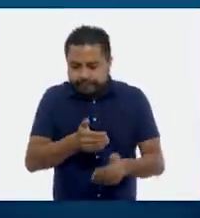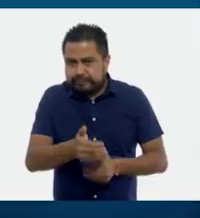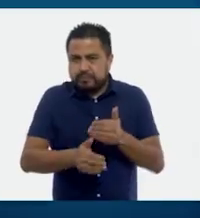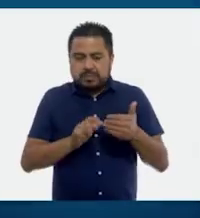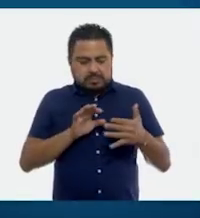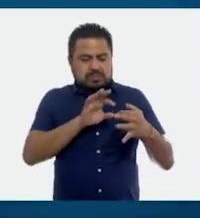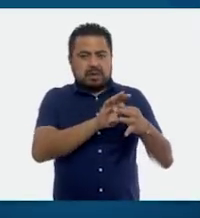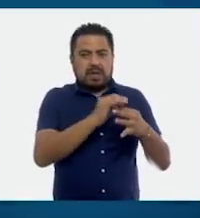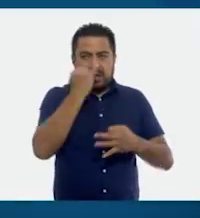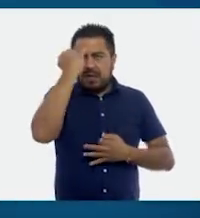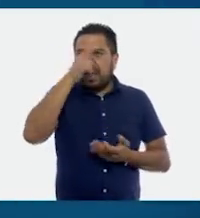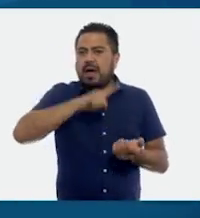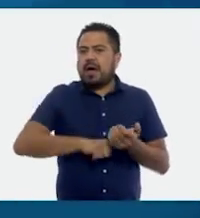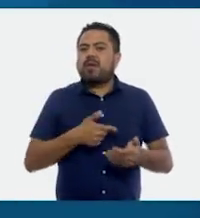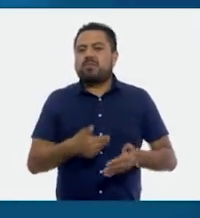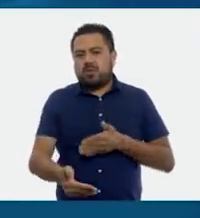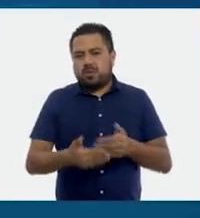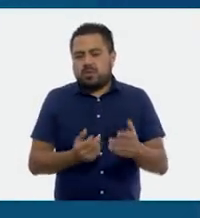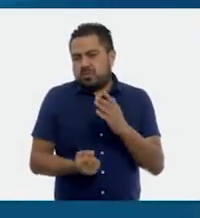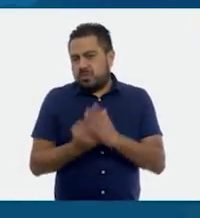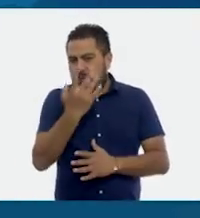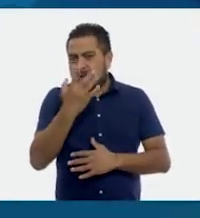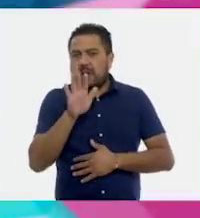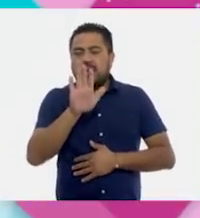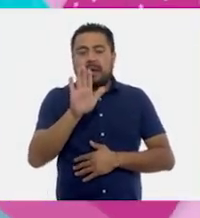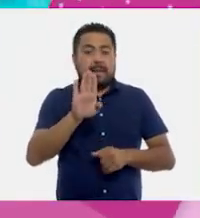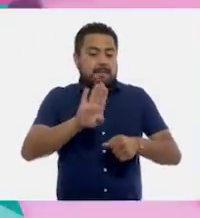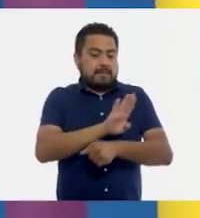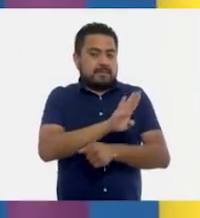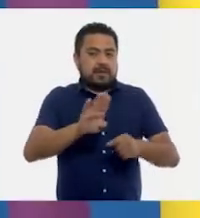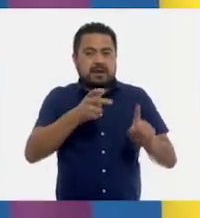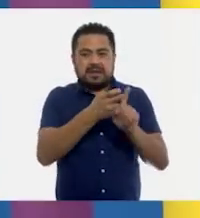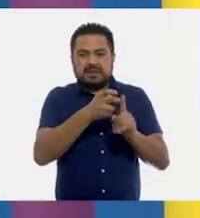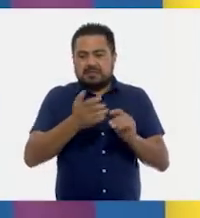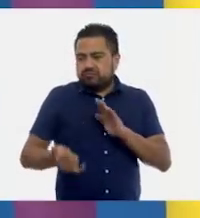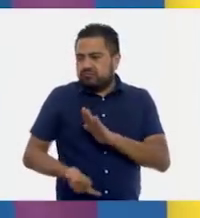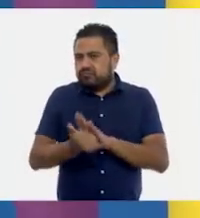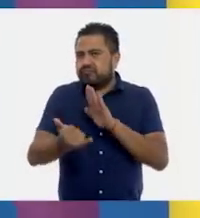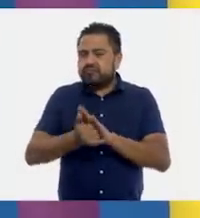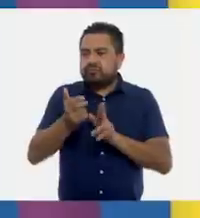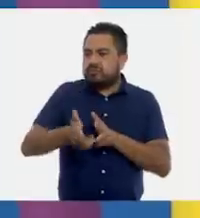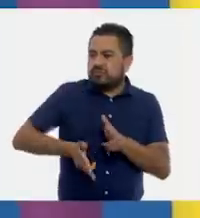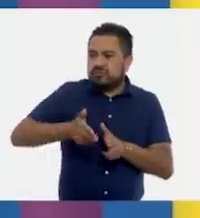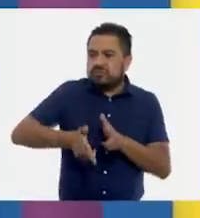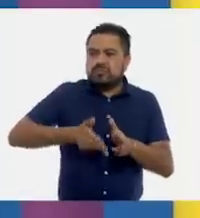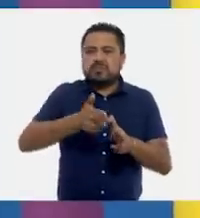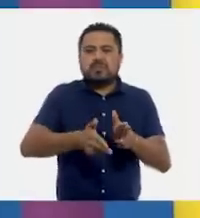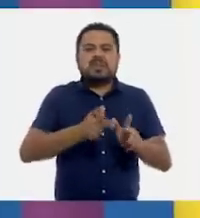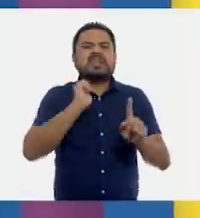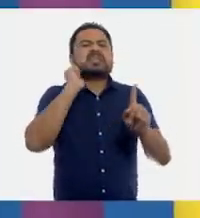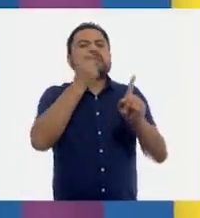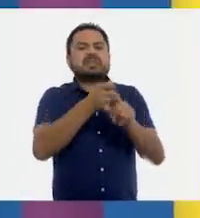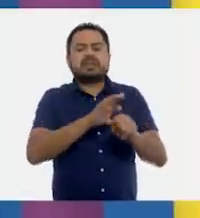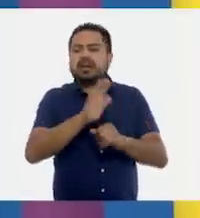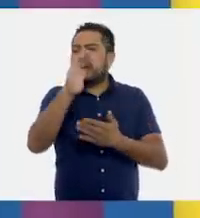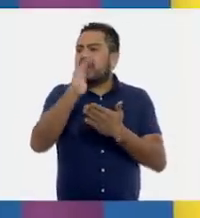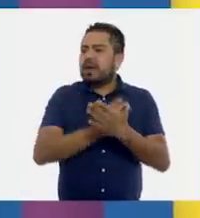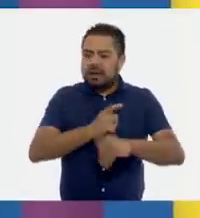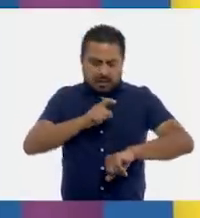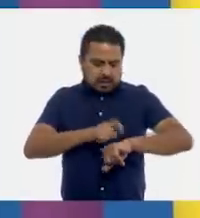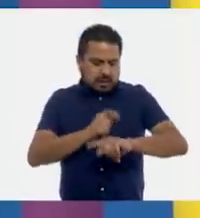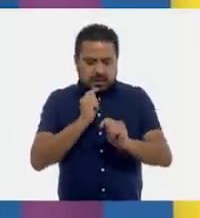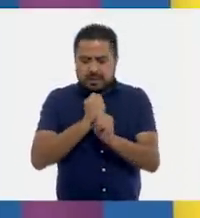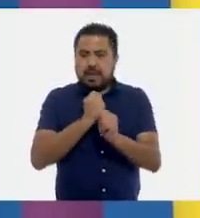unirse al ideal de la modernidad. Una de las ventajas de la construcción del ferrocarril era que redujo el tiempo de